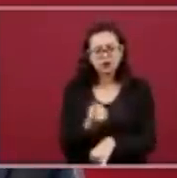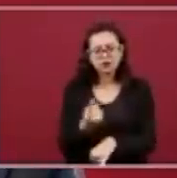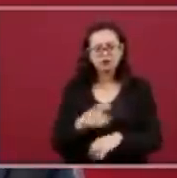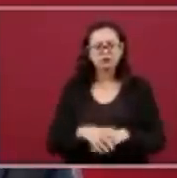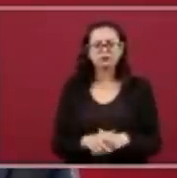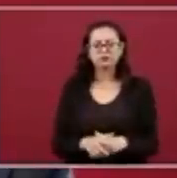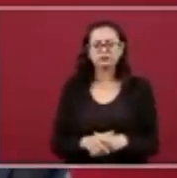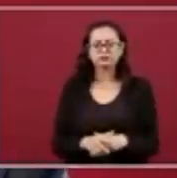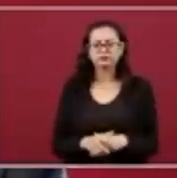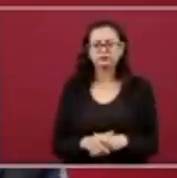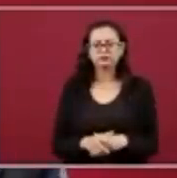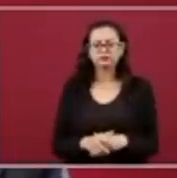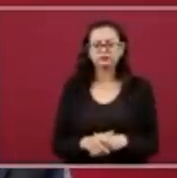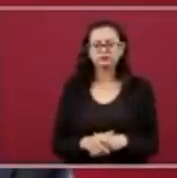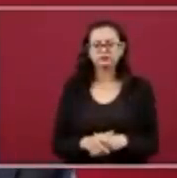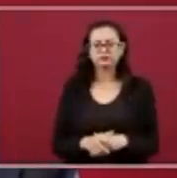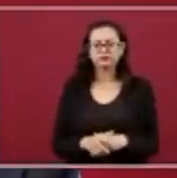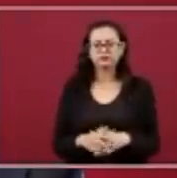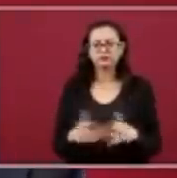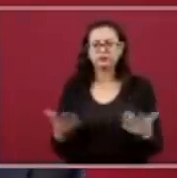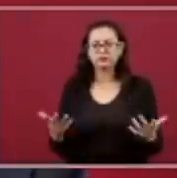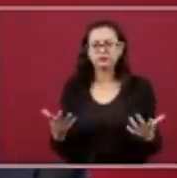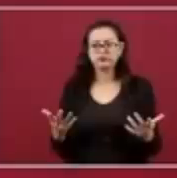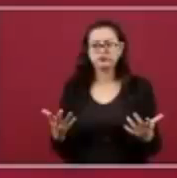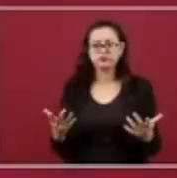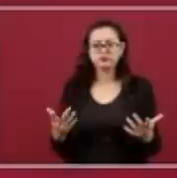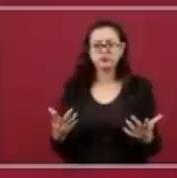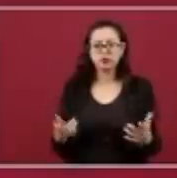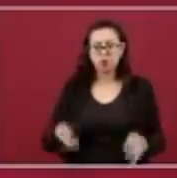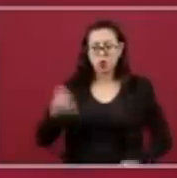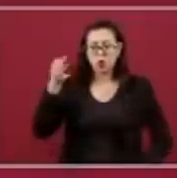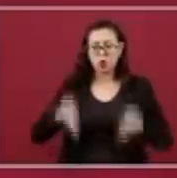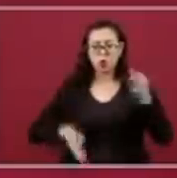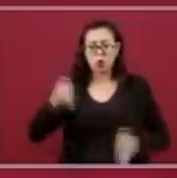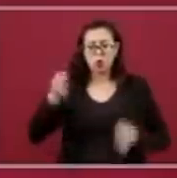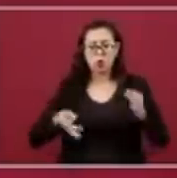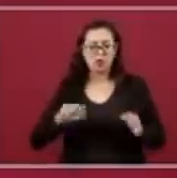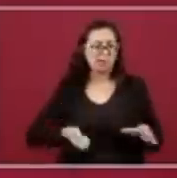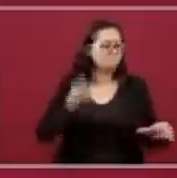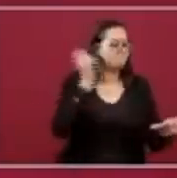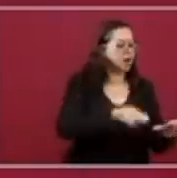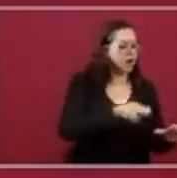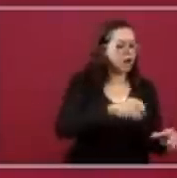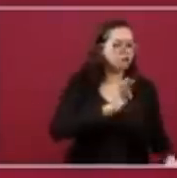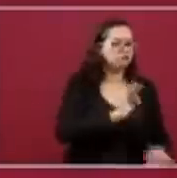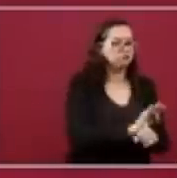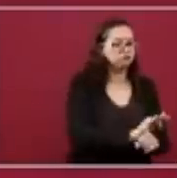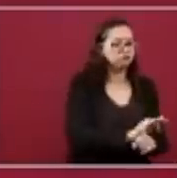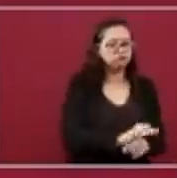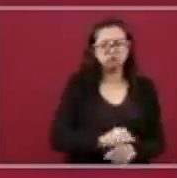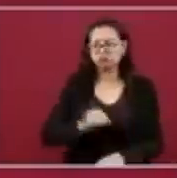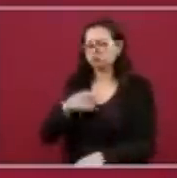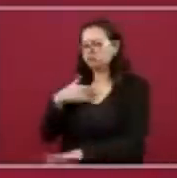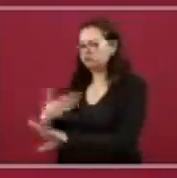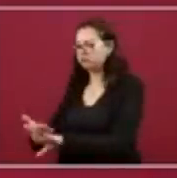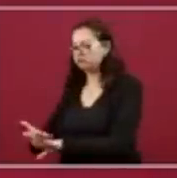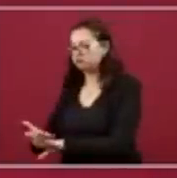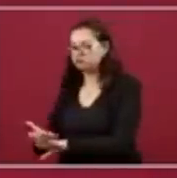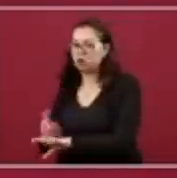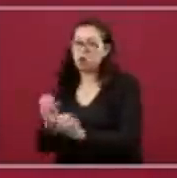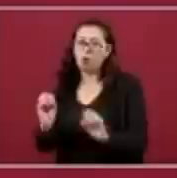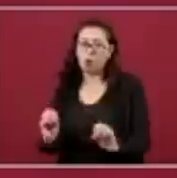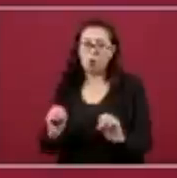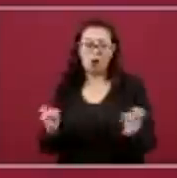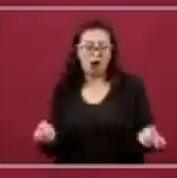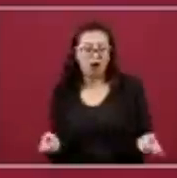si todo mundo se dedica a condenar a una o a otra de las partes, pues